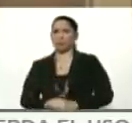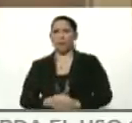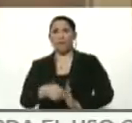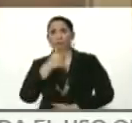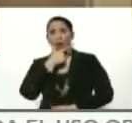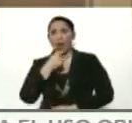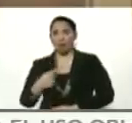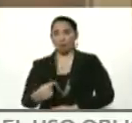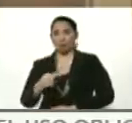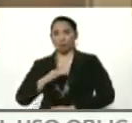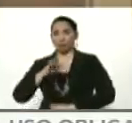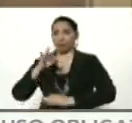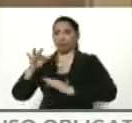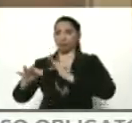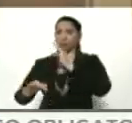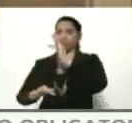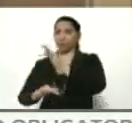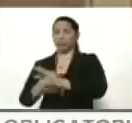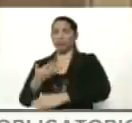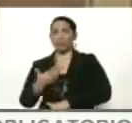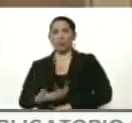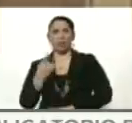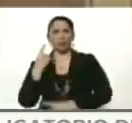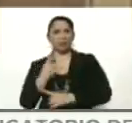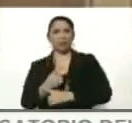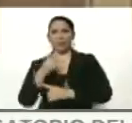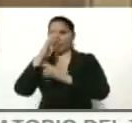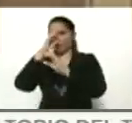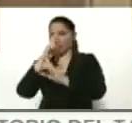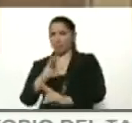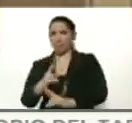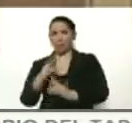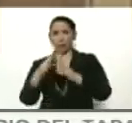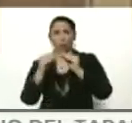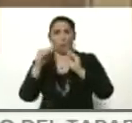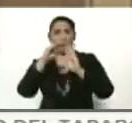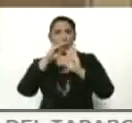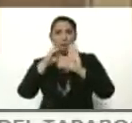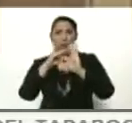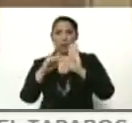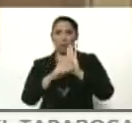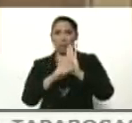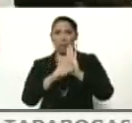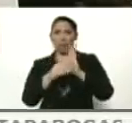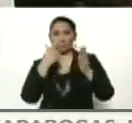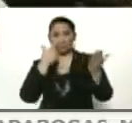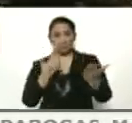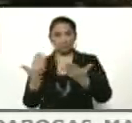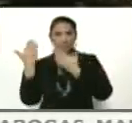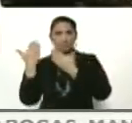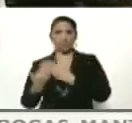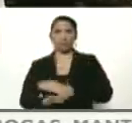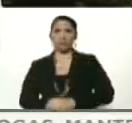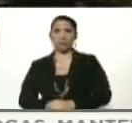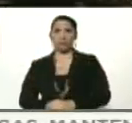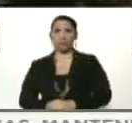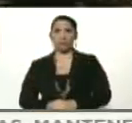transmisión, por eso es importante respetar todas las medidas. Adelante, ministro.